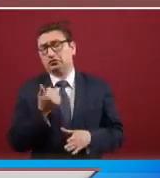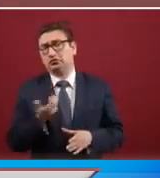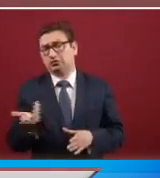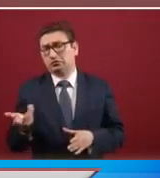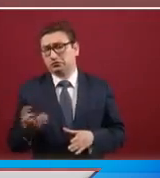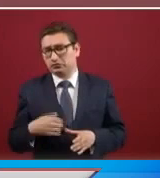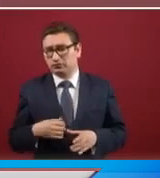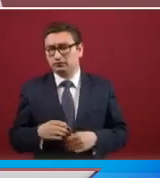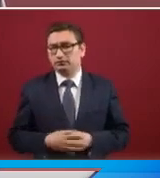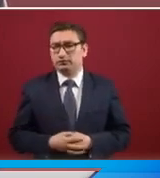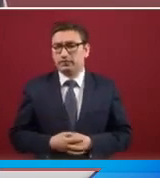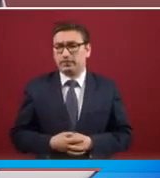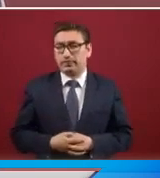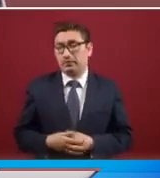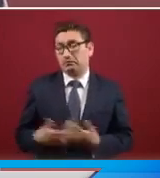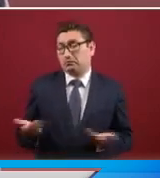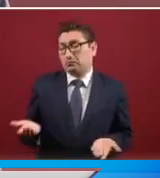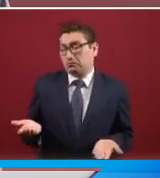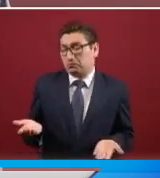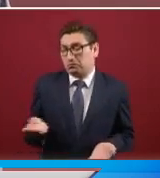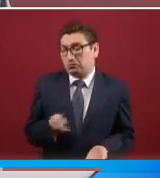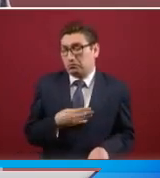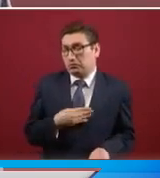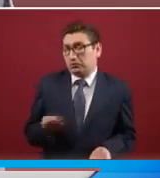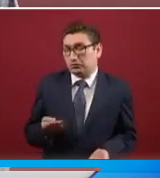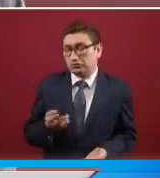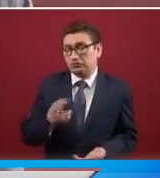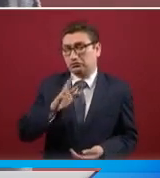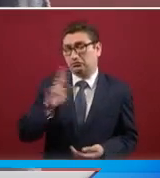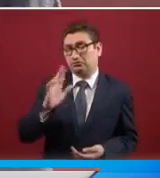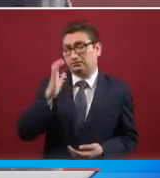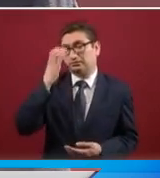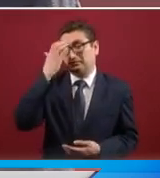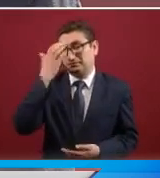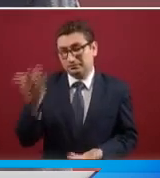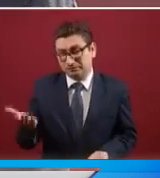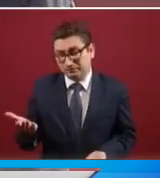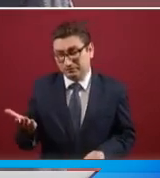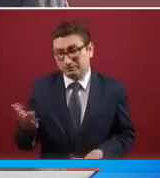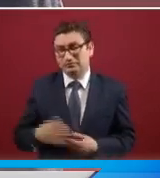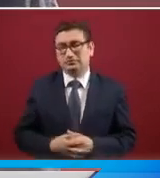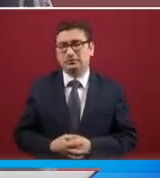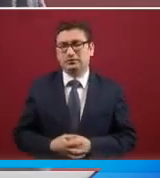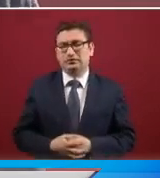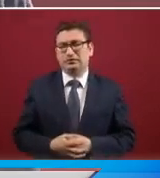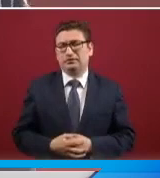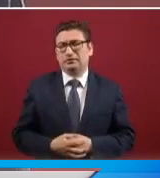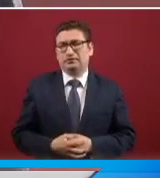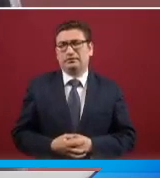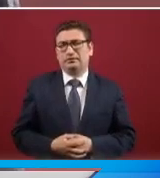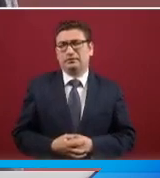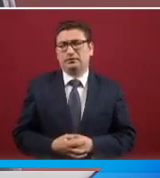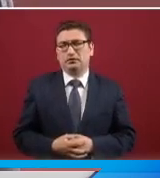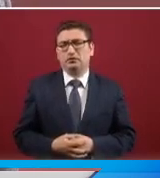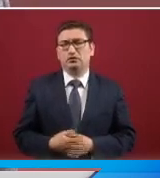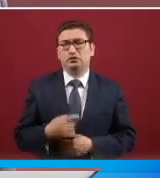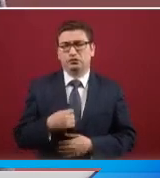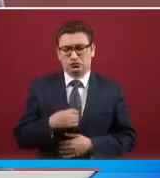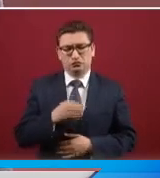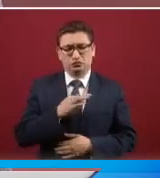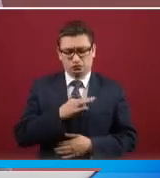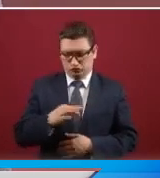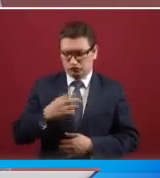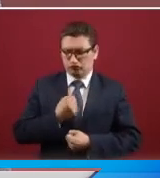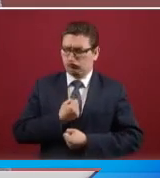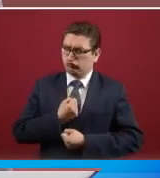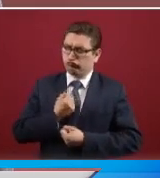que se verifican. Se denunciarán respetando la autonomía del Poder Judicial y se realizarán las acciones necesarias. Al igual que los amparos de Santa